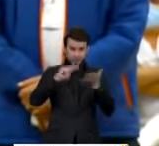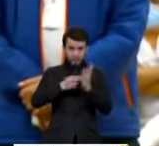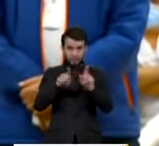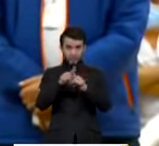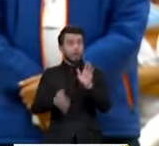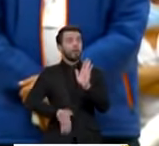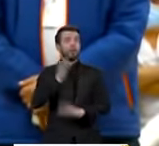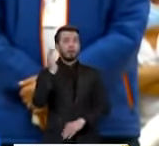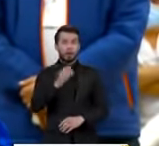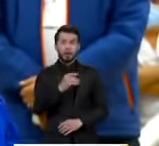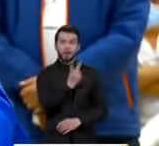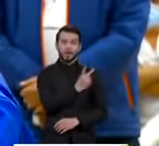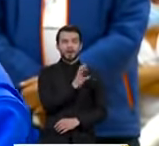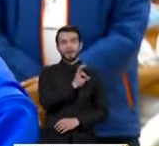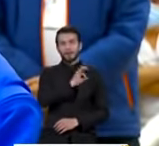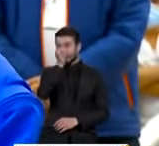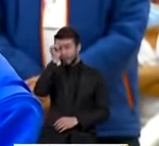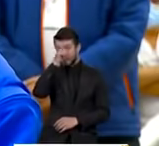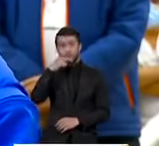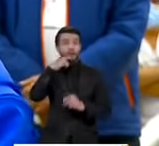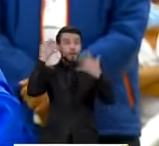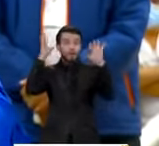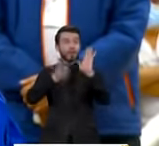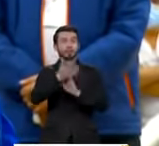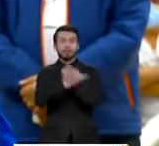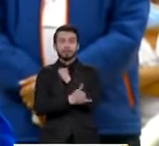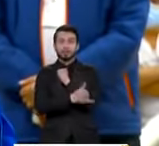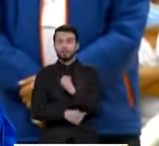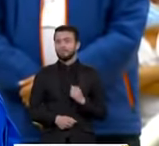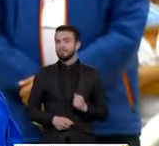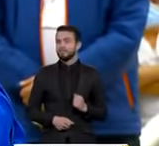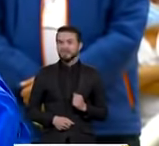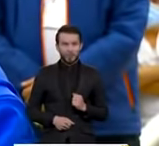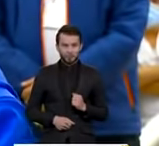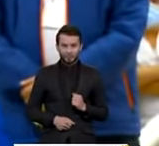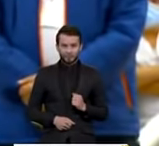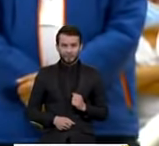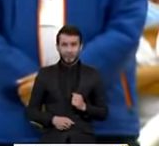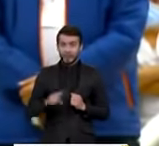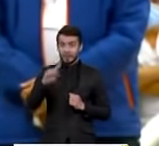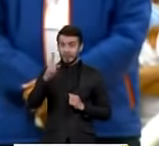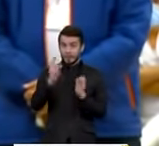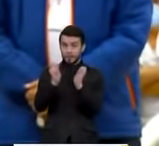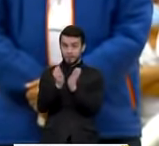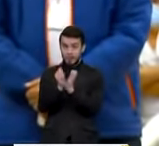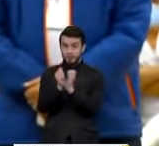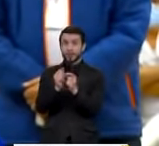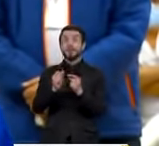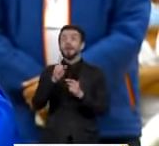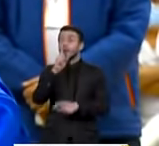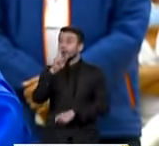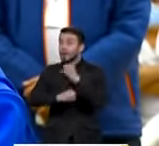gobernador, por lo que hemos conversado hoy, el atrevimiento de decir que ni el 1 de mayo ni el resto de los puentes del